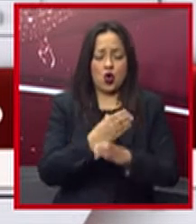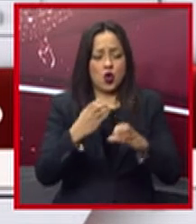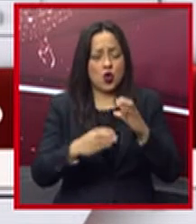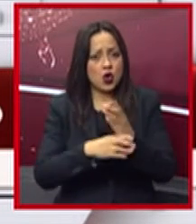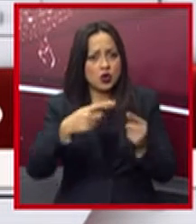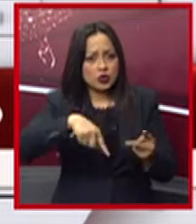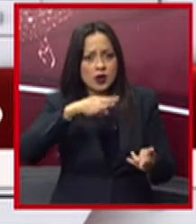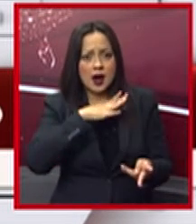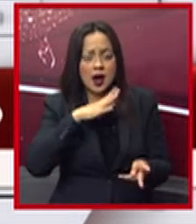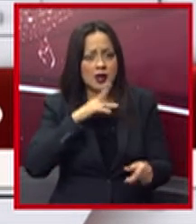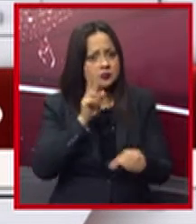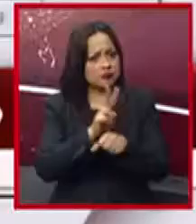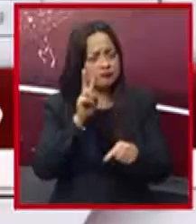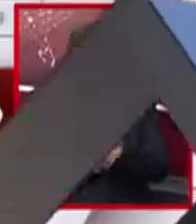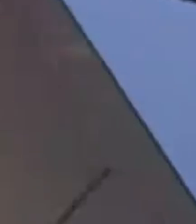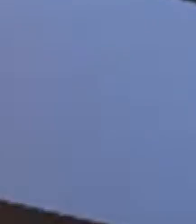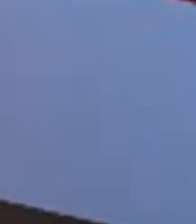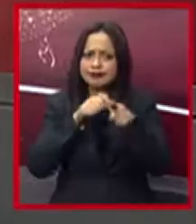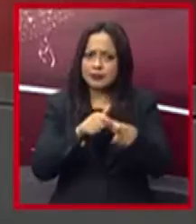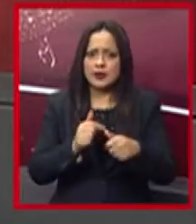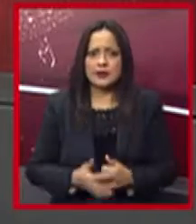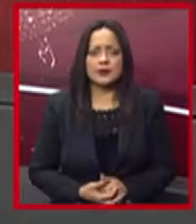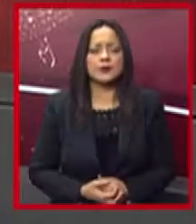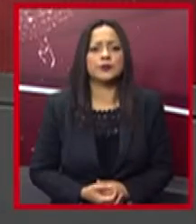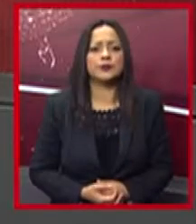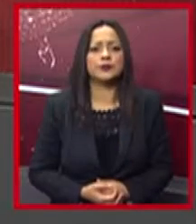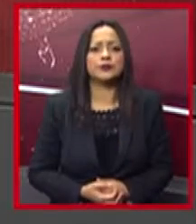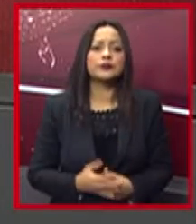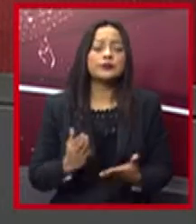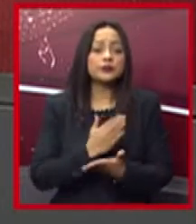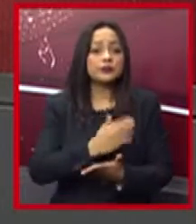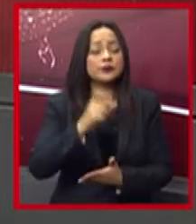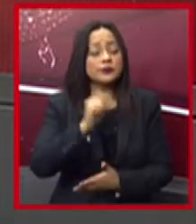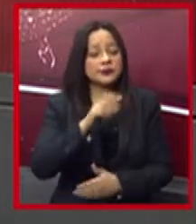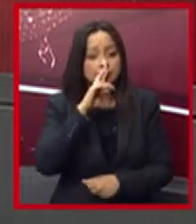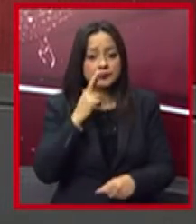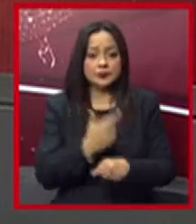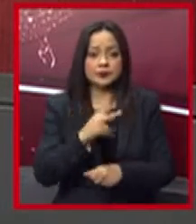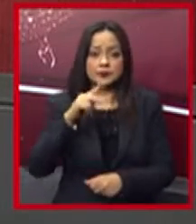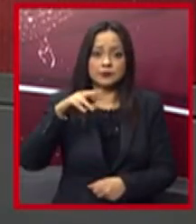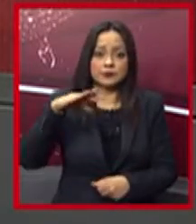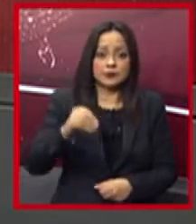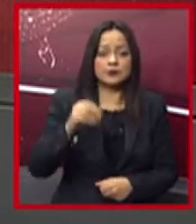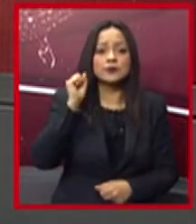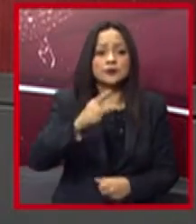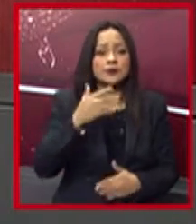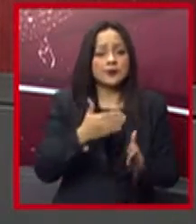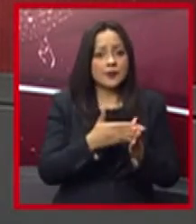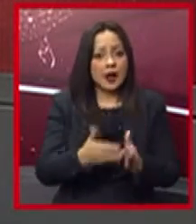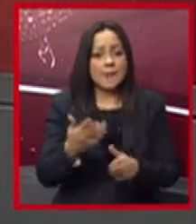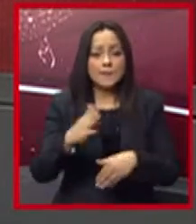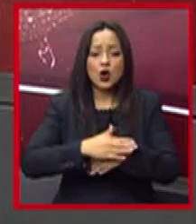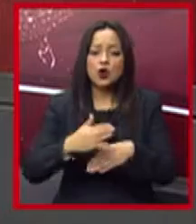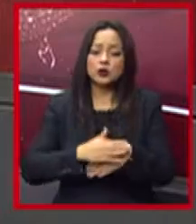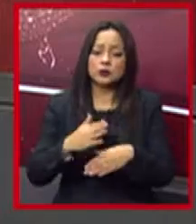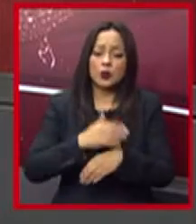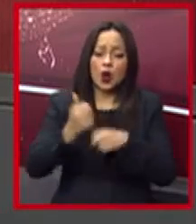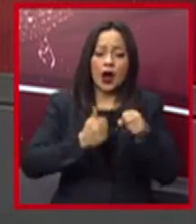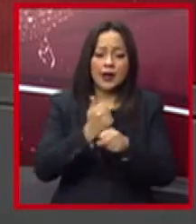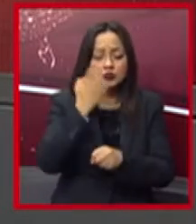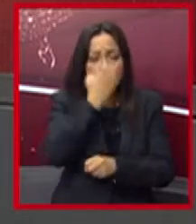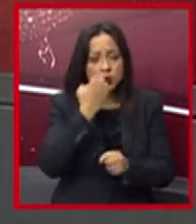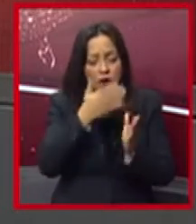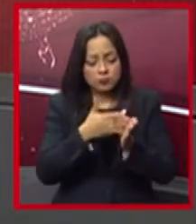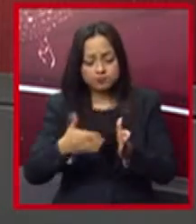monitorean permanentemente. Luego de escuchar al funcionario y en el marco del inicio del próximo ciclo escolar, el diputado del